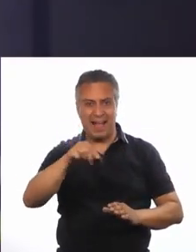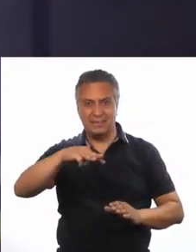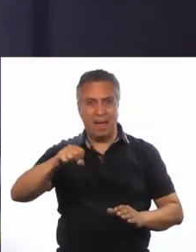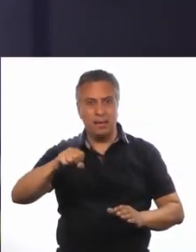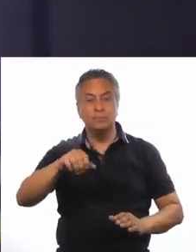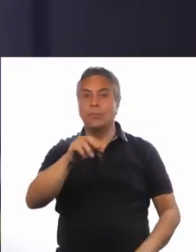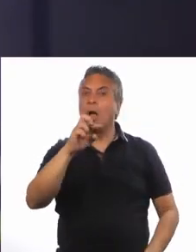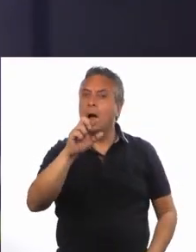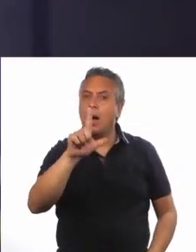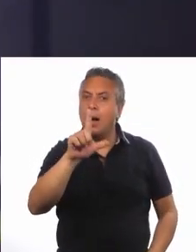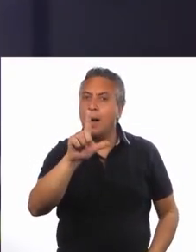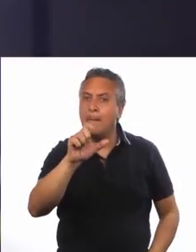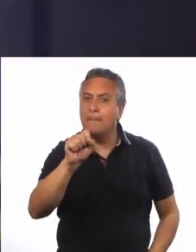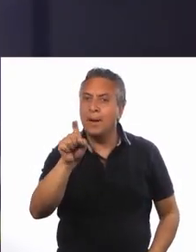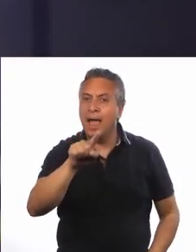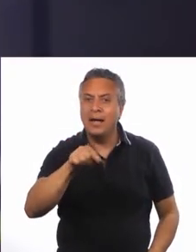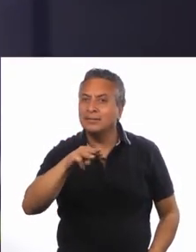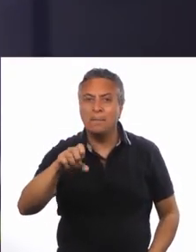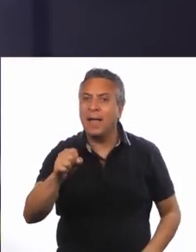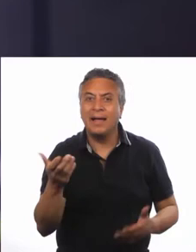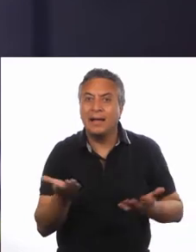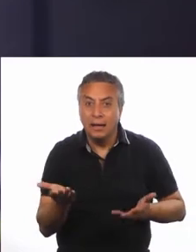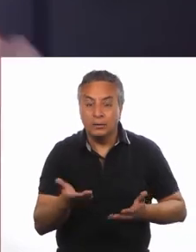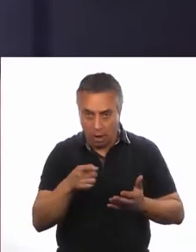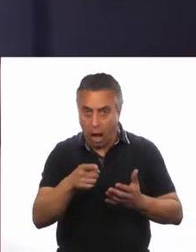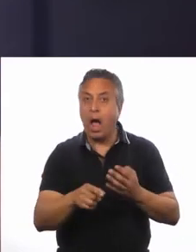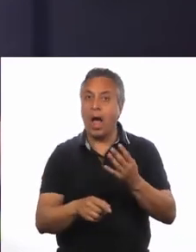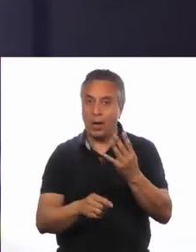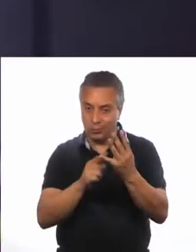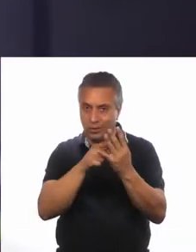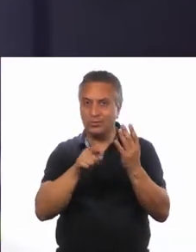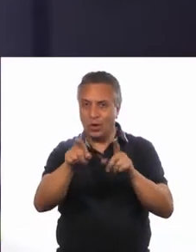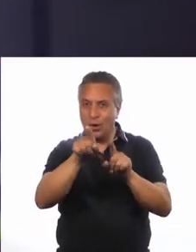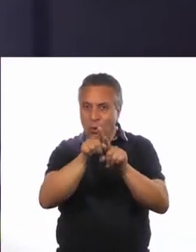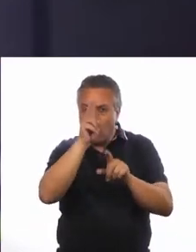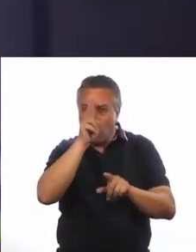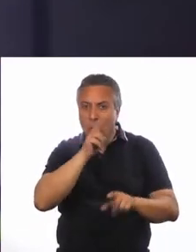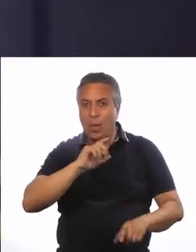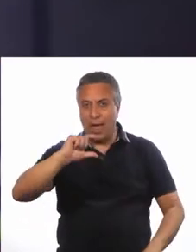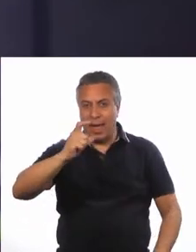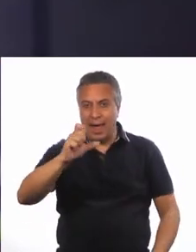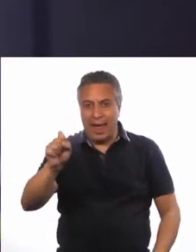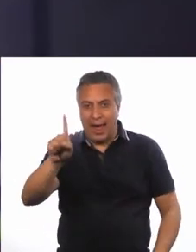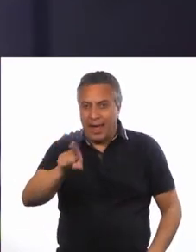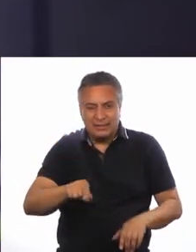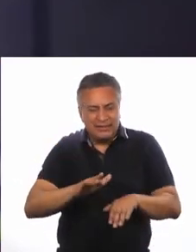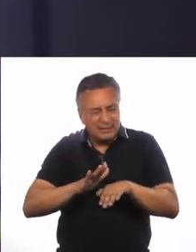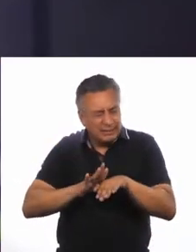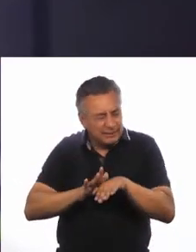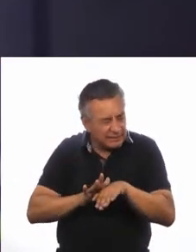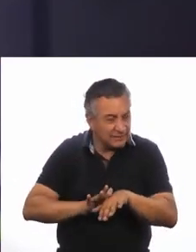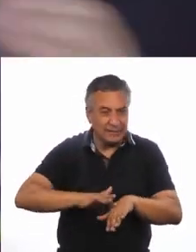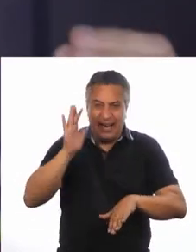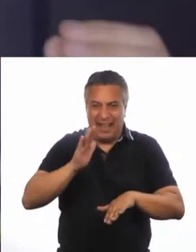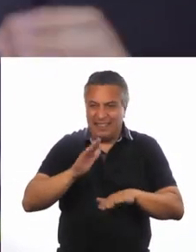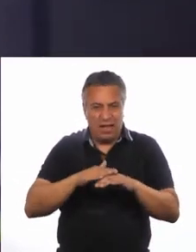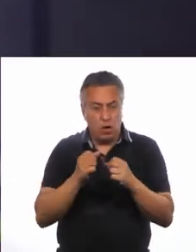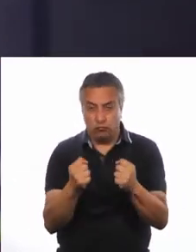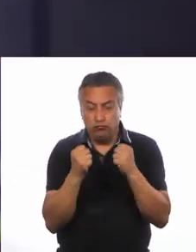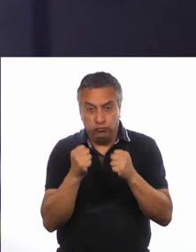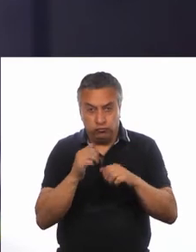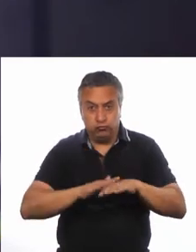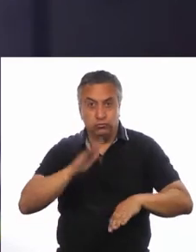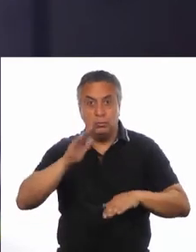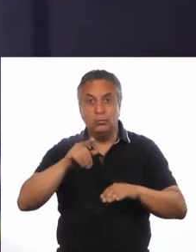es uno de los cuatro estados de la materia que podemos pensarlo como un gas súper caliente del cual sus electrones se han separado